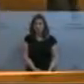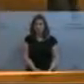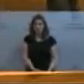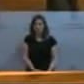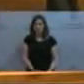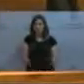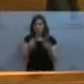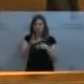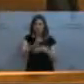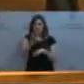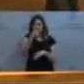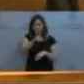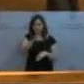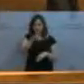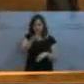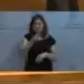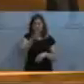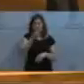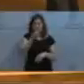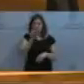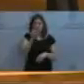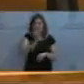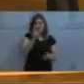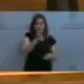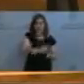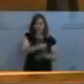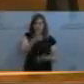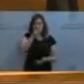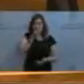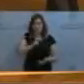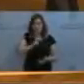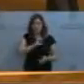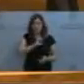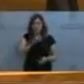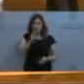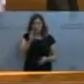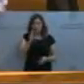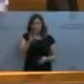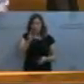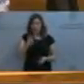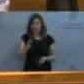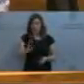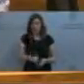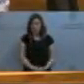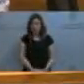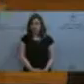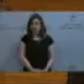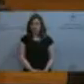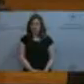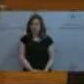Gracias, señor consejero. Para replicar o preguntar, tiene la palabra el señor Suárez.